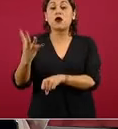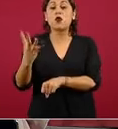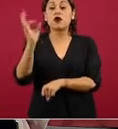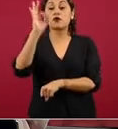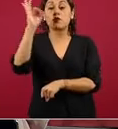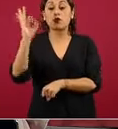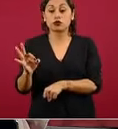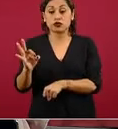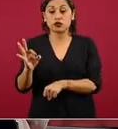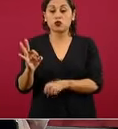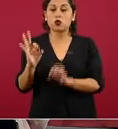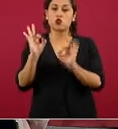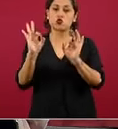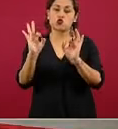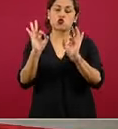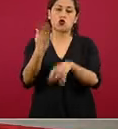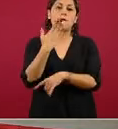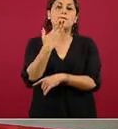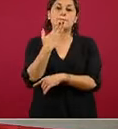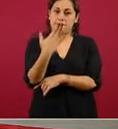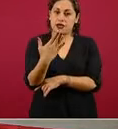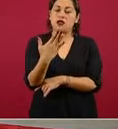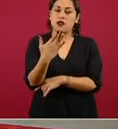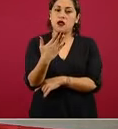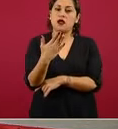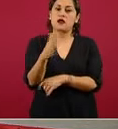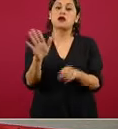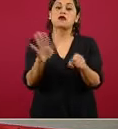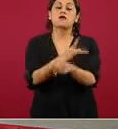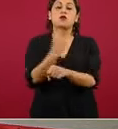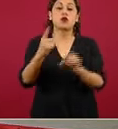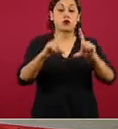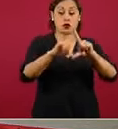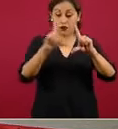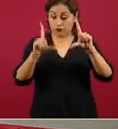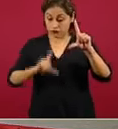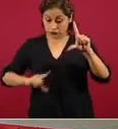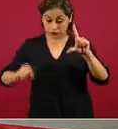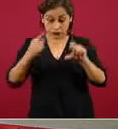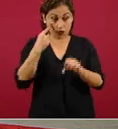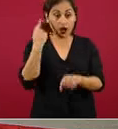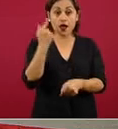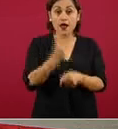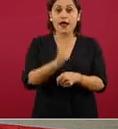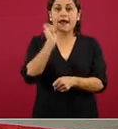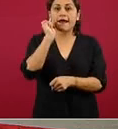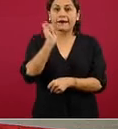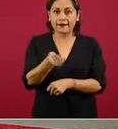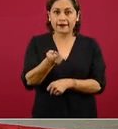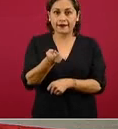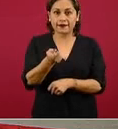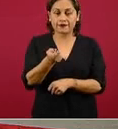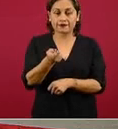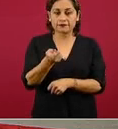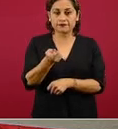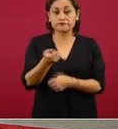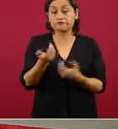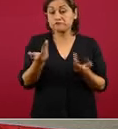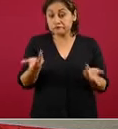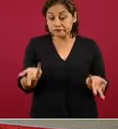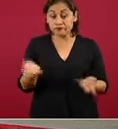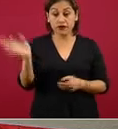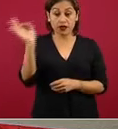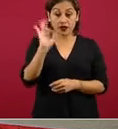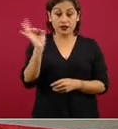datos positivos en el sentido de que a nivel nacional, en la curva nacional, podemos apreciar que de alguna